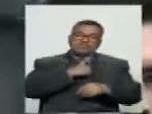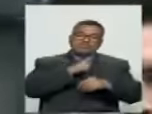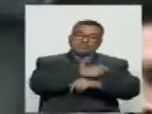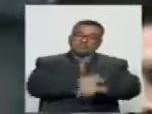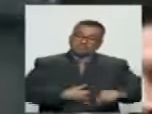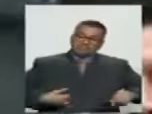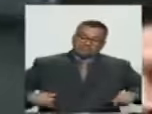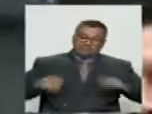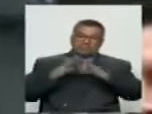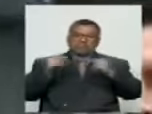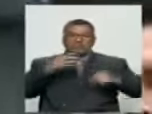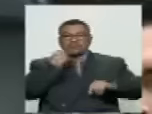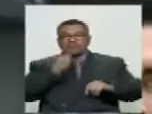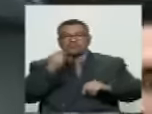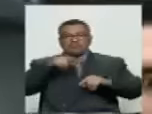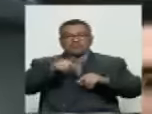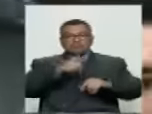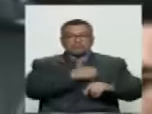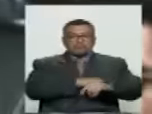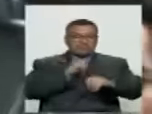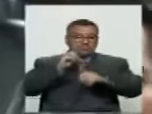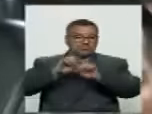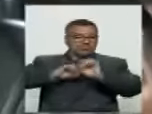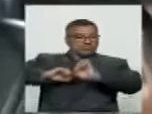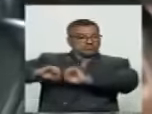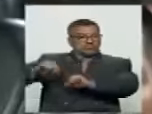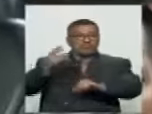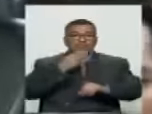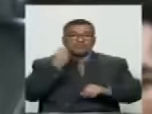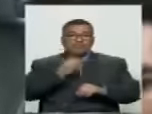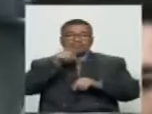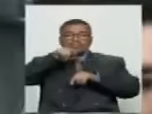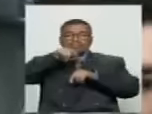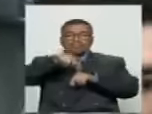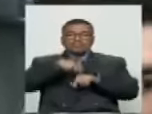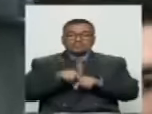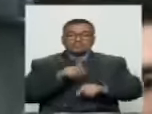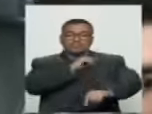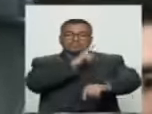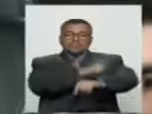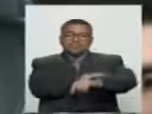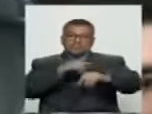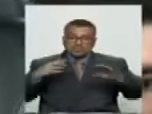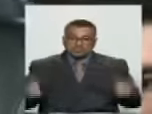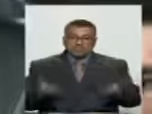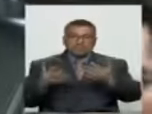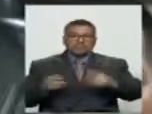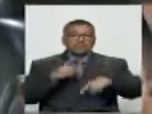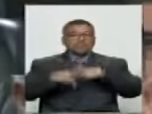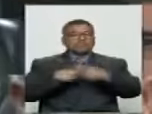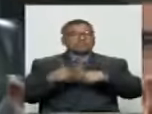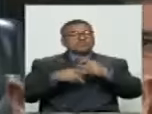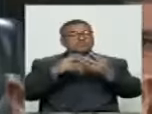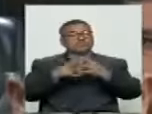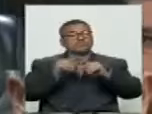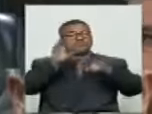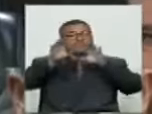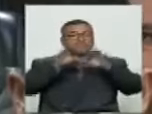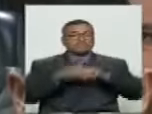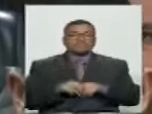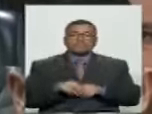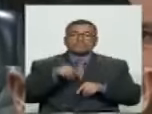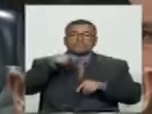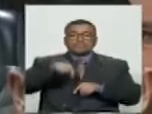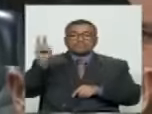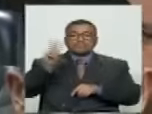juventud y que el sistema capitalista excluye a la juventud como fuerza motor del desarrollo de sus países. Por eso